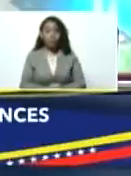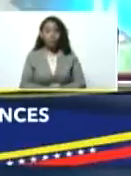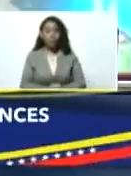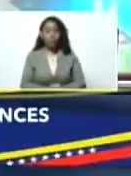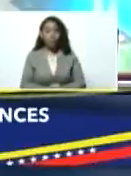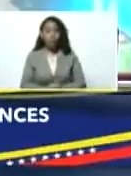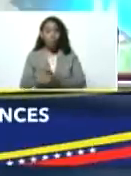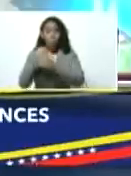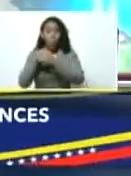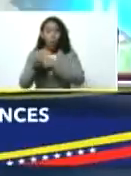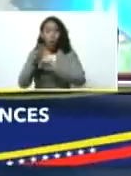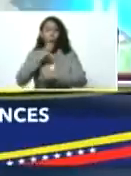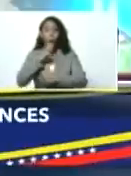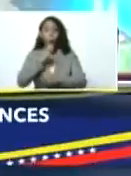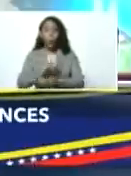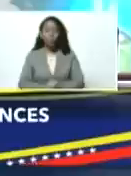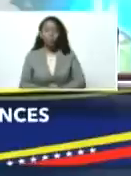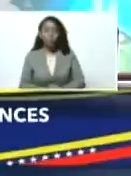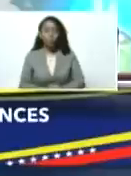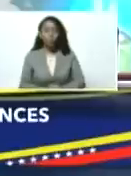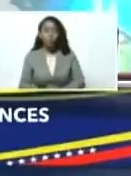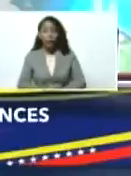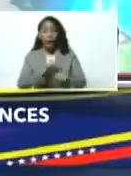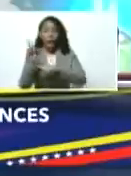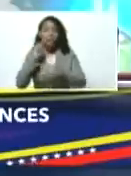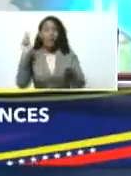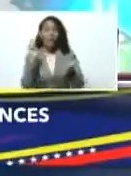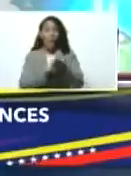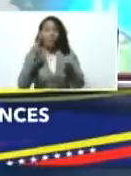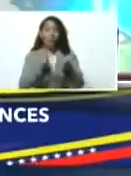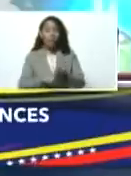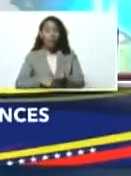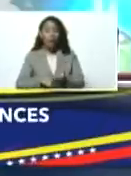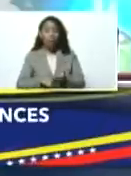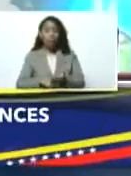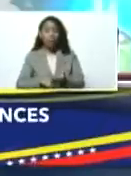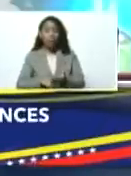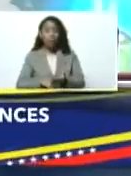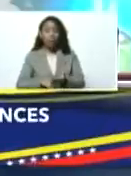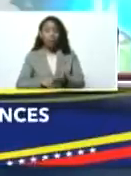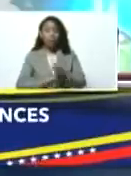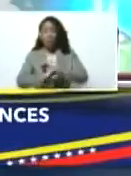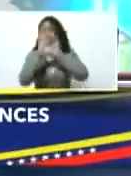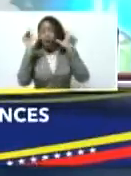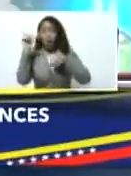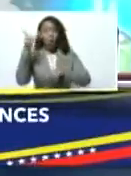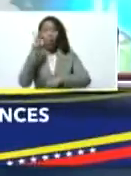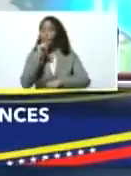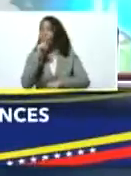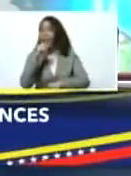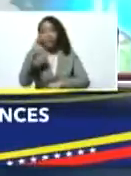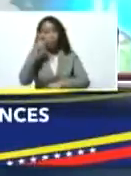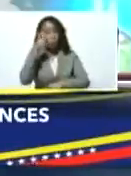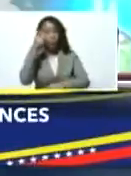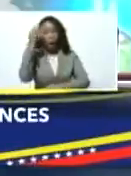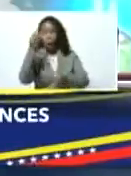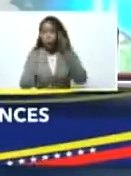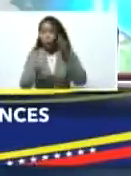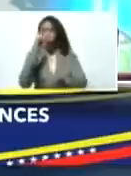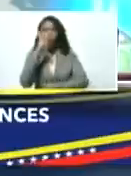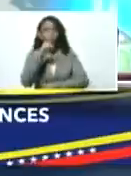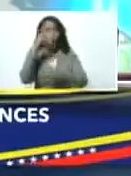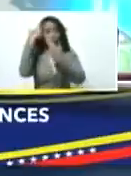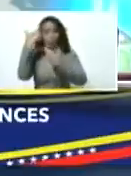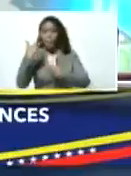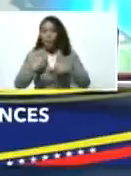sus reservas en oro. Esa es la verdad verdadera. No hay seguridad jurídica, no hay respeto